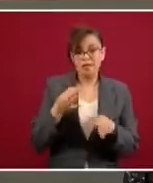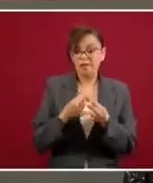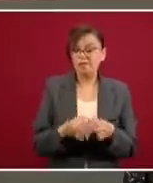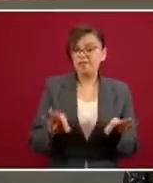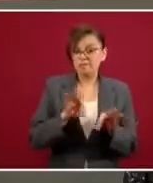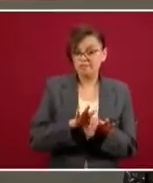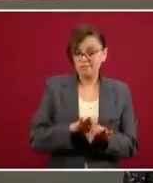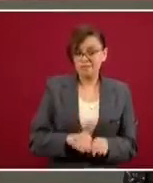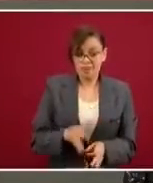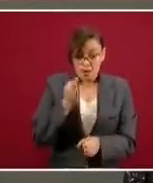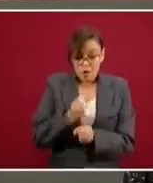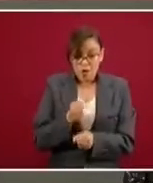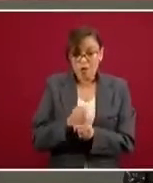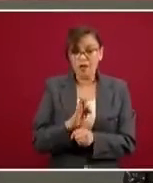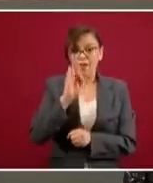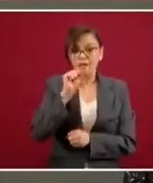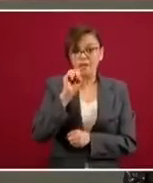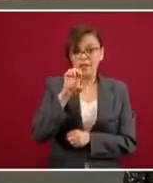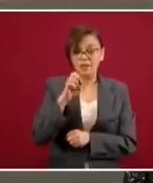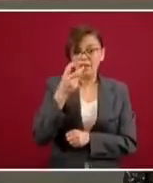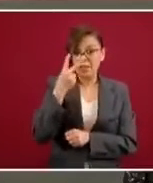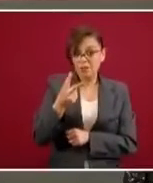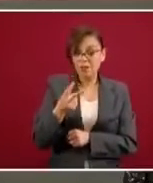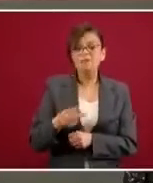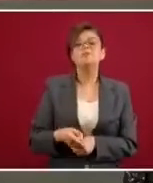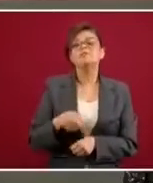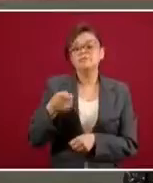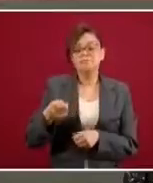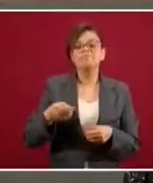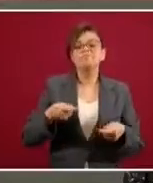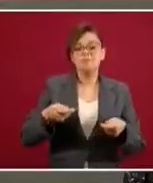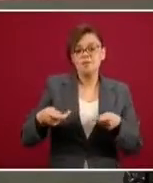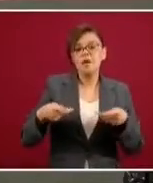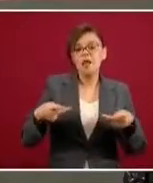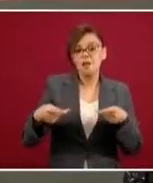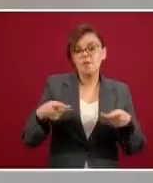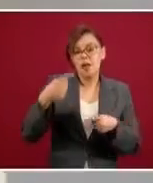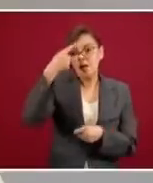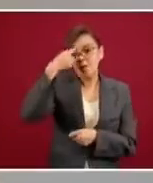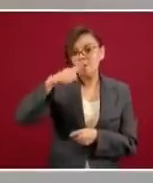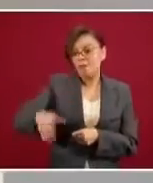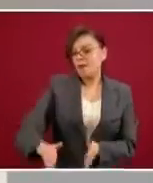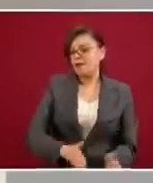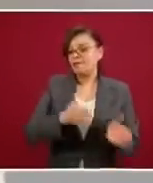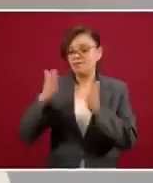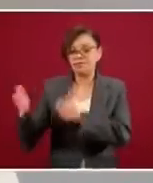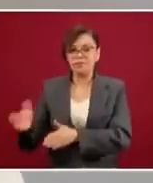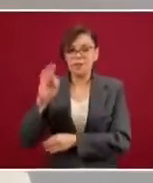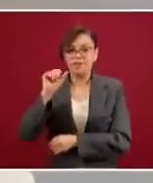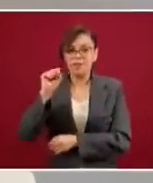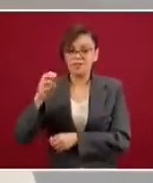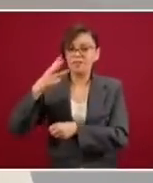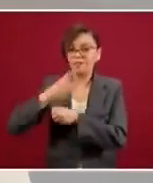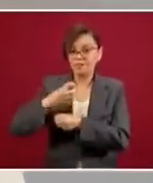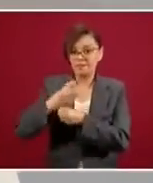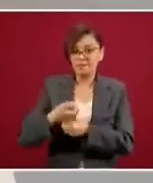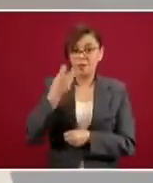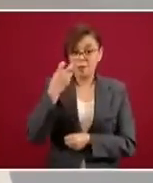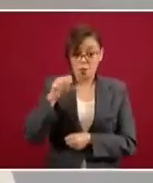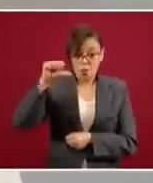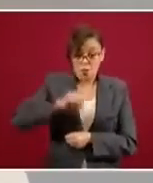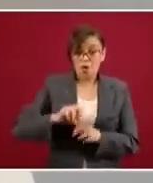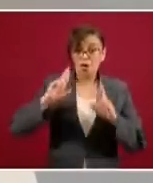estamos preparando la fase 3 y ahí viene su otra pregunta. Por eso nos reunimos, no solo hoy, nos